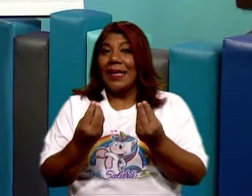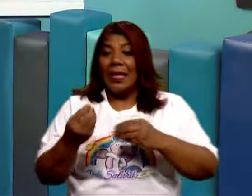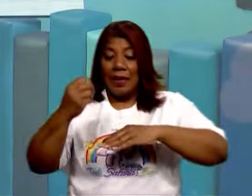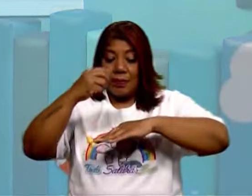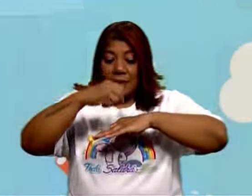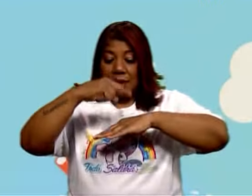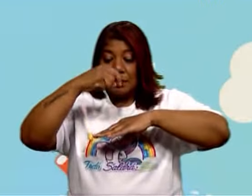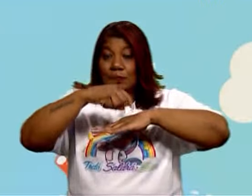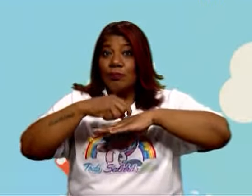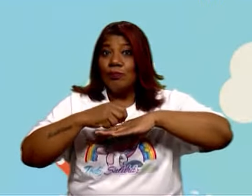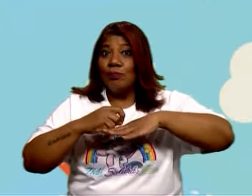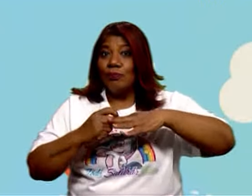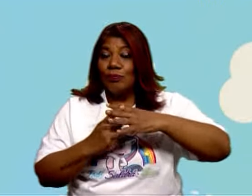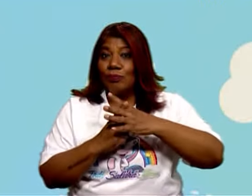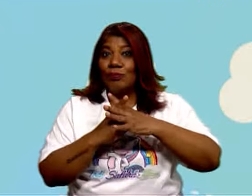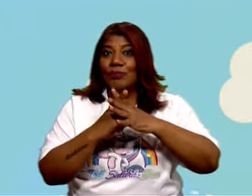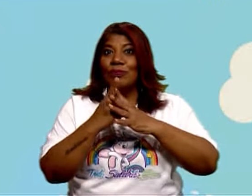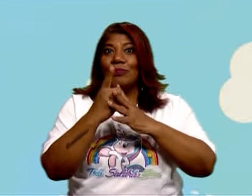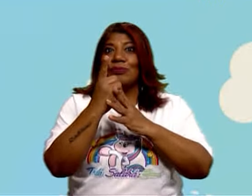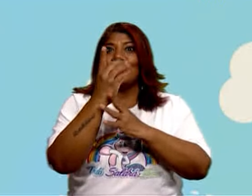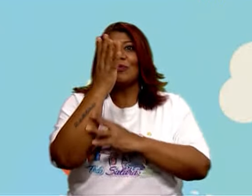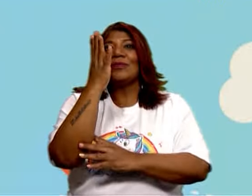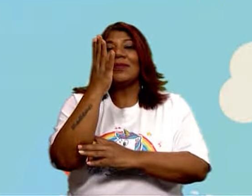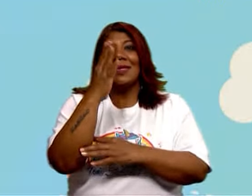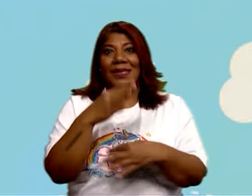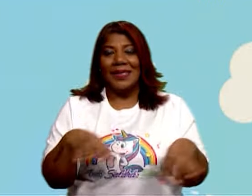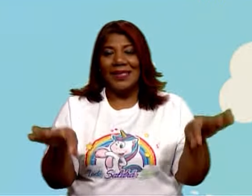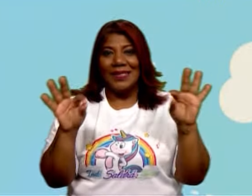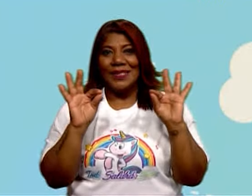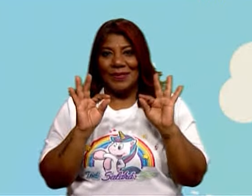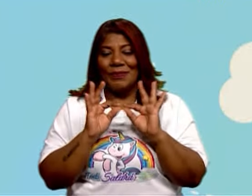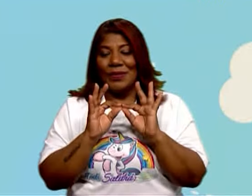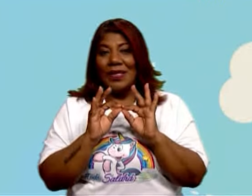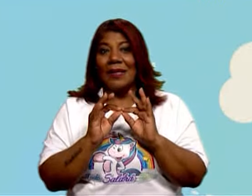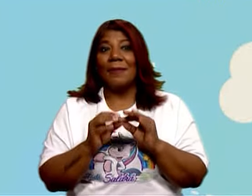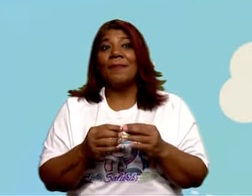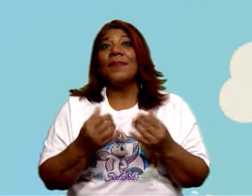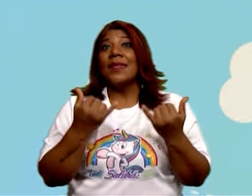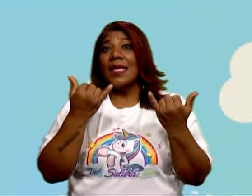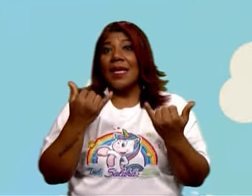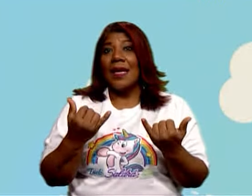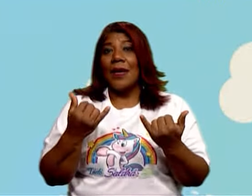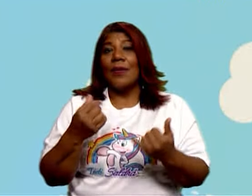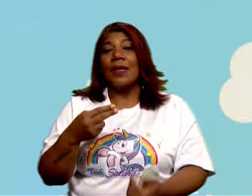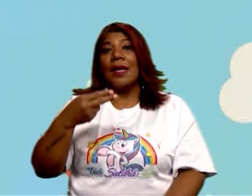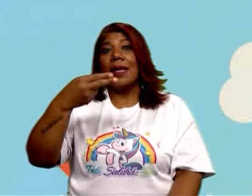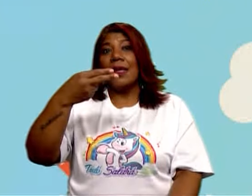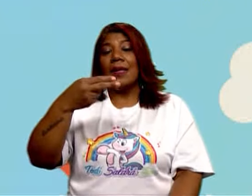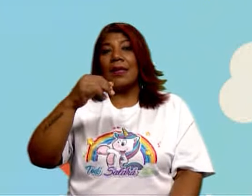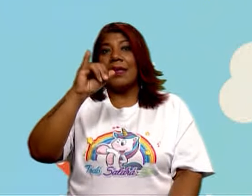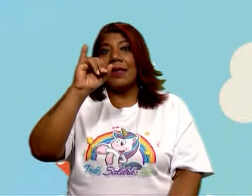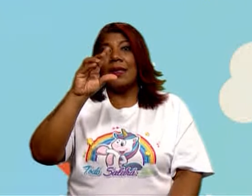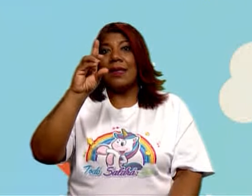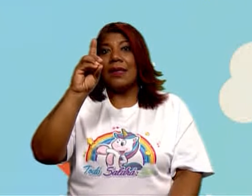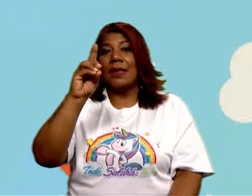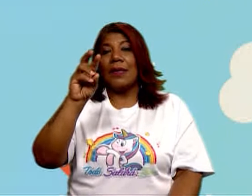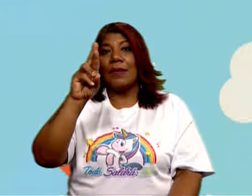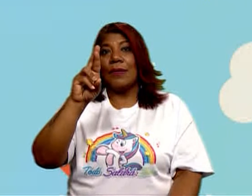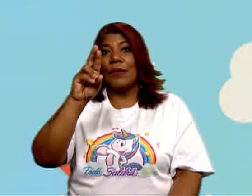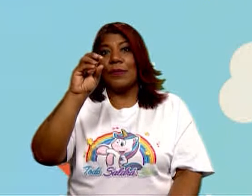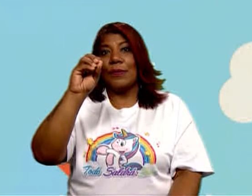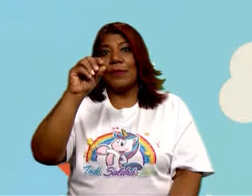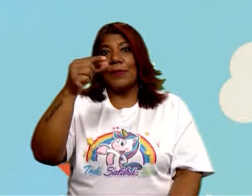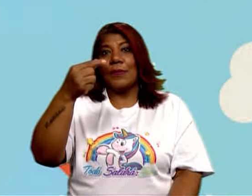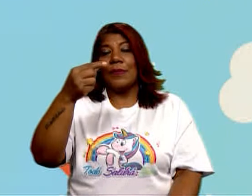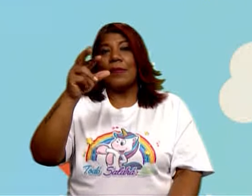¿Qué es la hidrografía? Es el conjunto de aguas ubicadas dentro del distrito y la provincia. Estas están